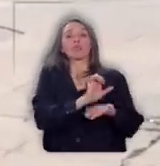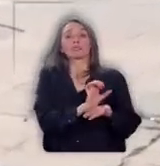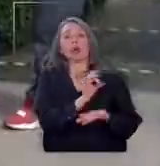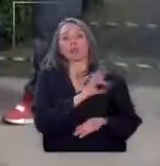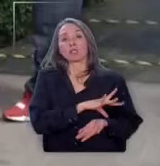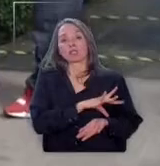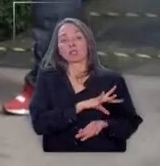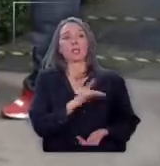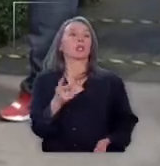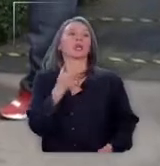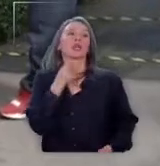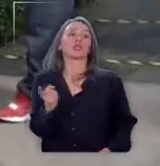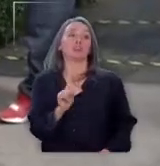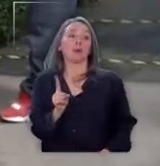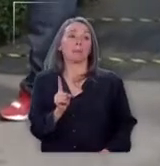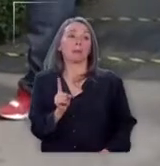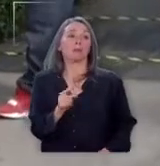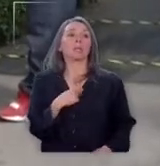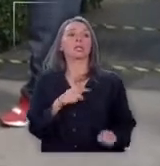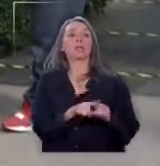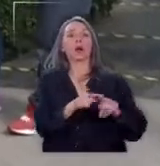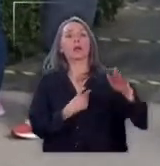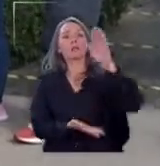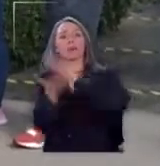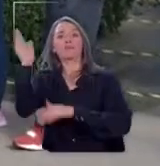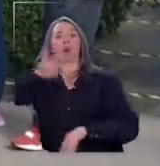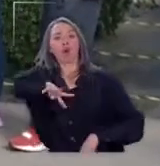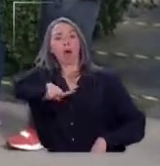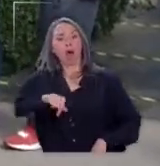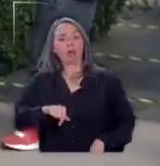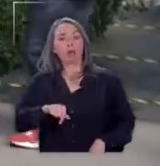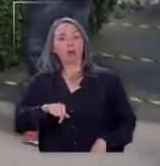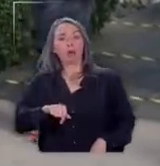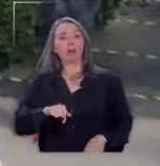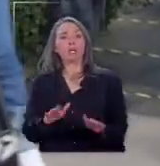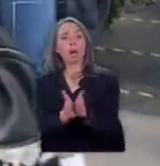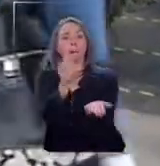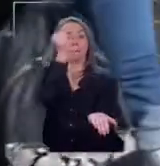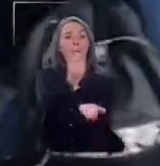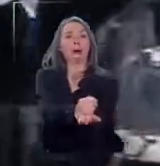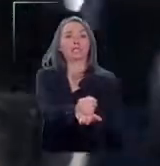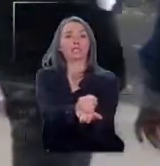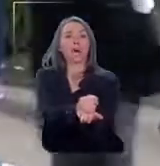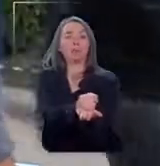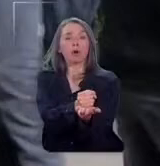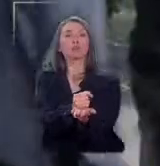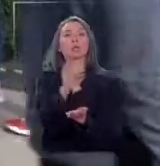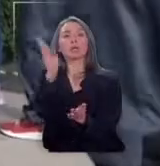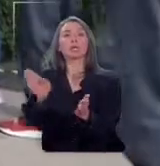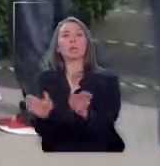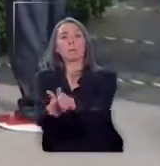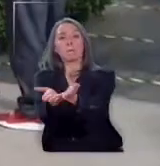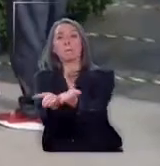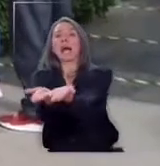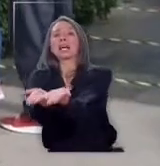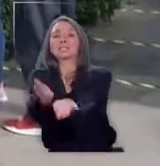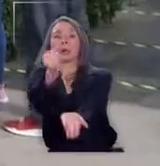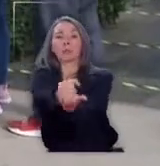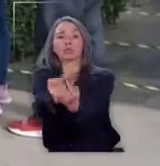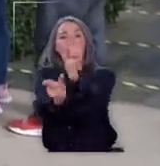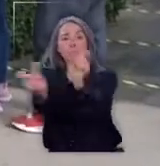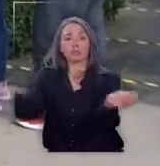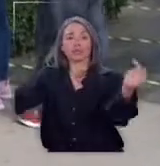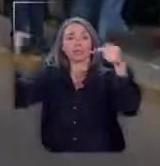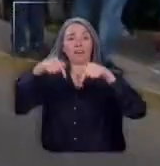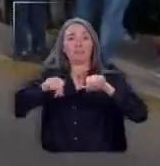de chile no me gusta porque sale uno como un delincuente se lndo el pasaporte y me imagino que a los que les debe enseñar el pasaporte a las personas que han